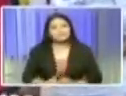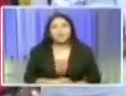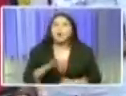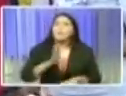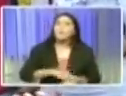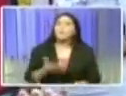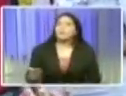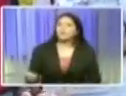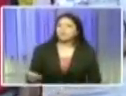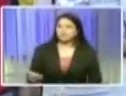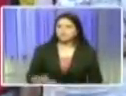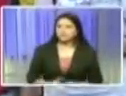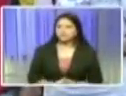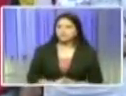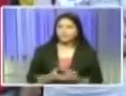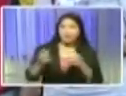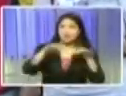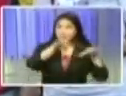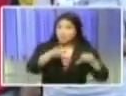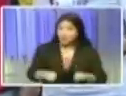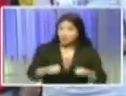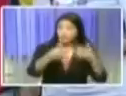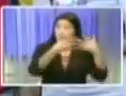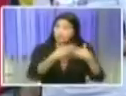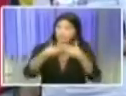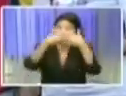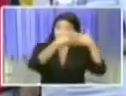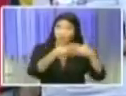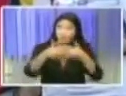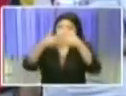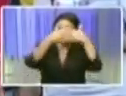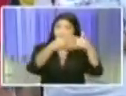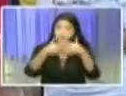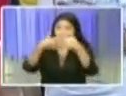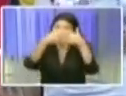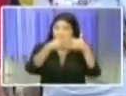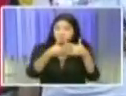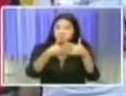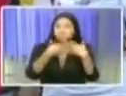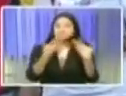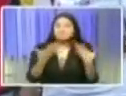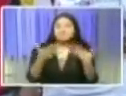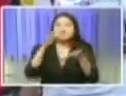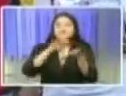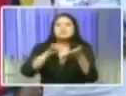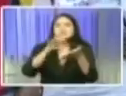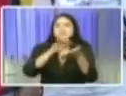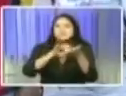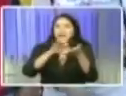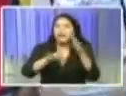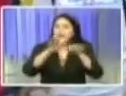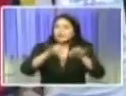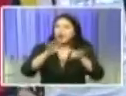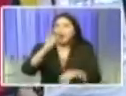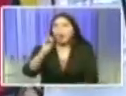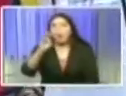Porque si el imperialismo norteamericano, a través del secretario general de la